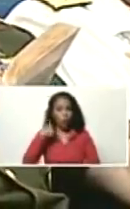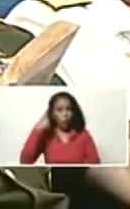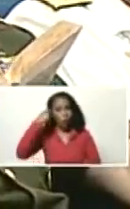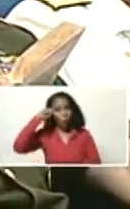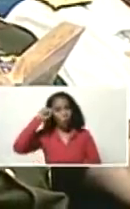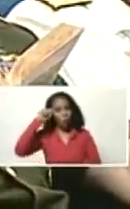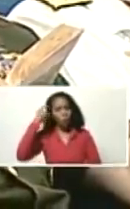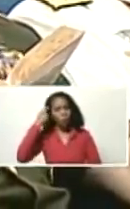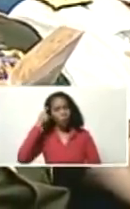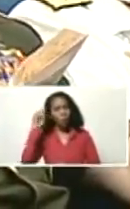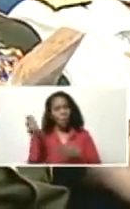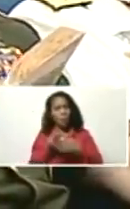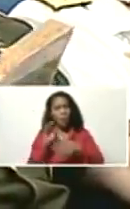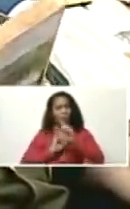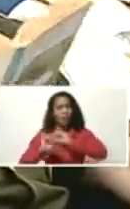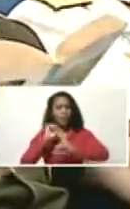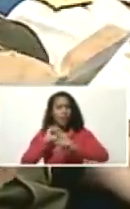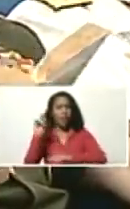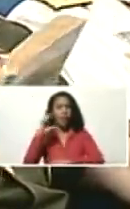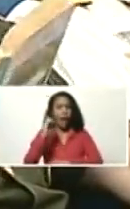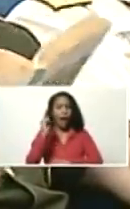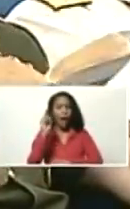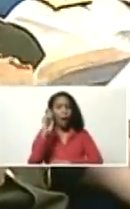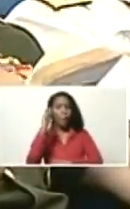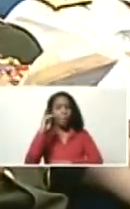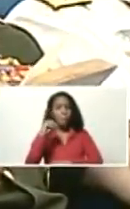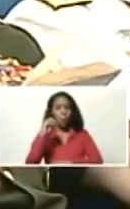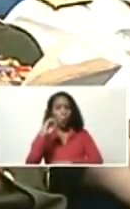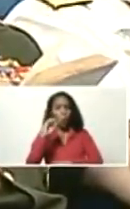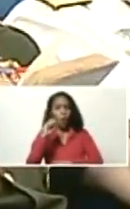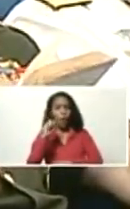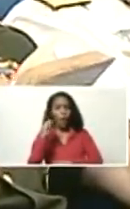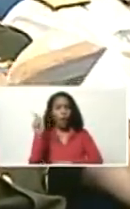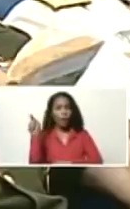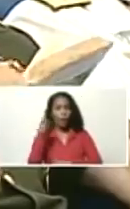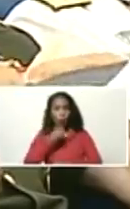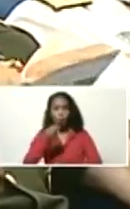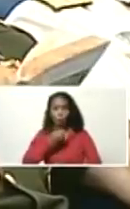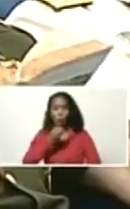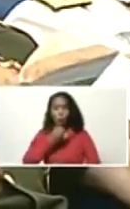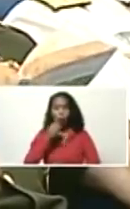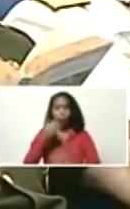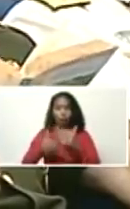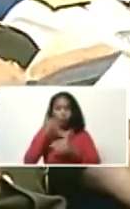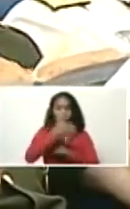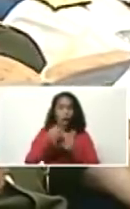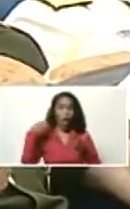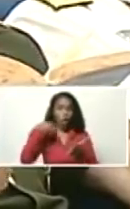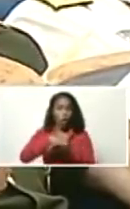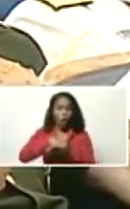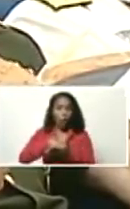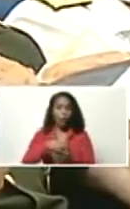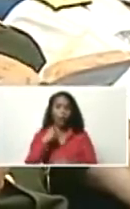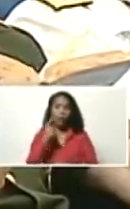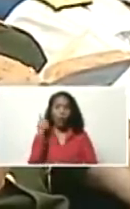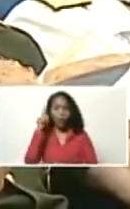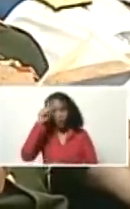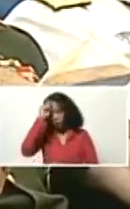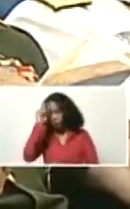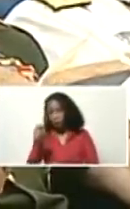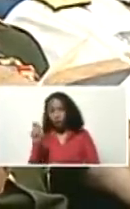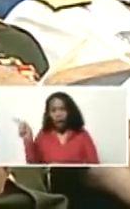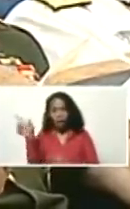entre comillas, ministro de Defensa de Carmona, que en sus alocuciones posteriores al golpe reconocía que